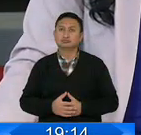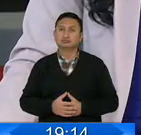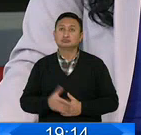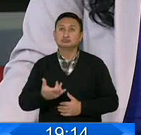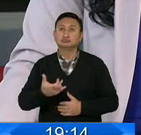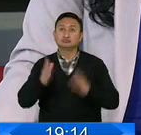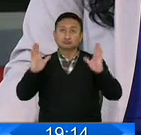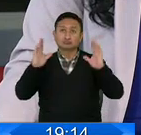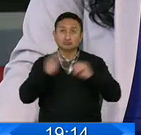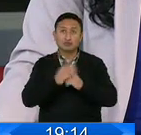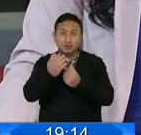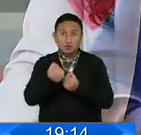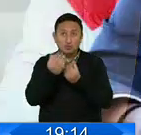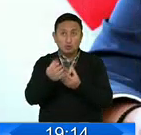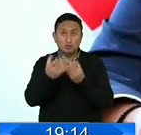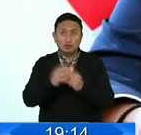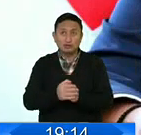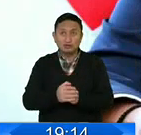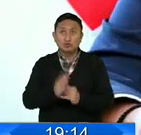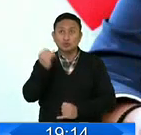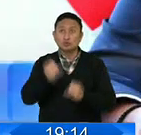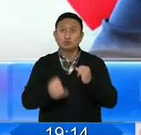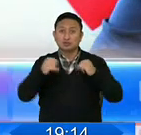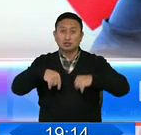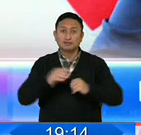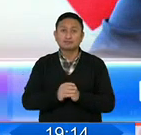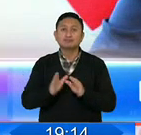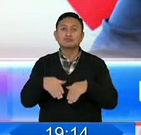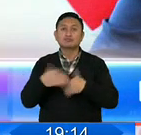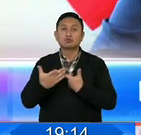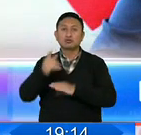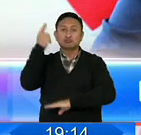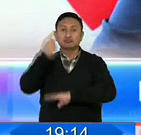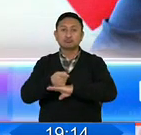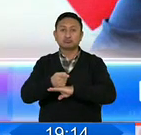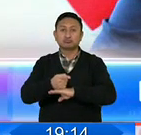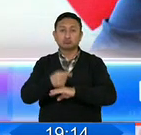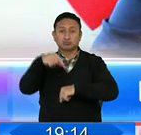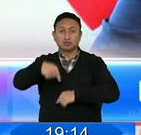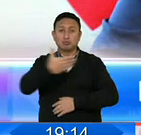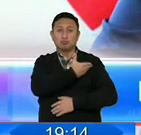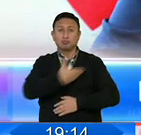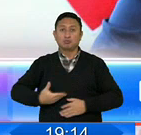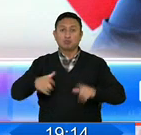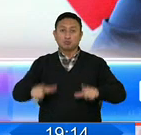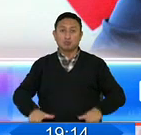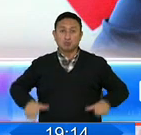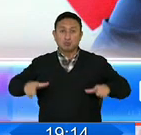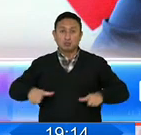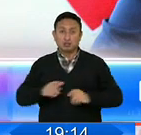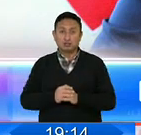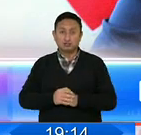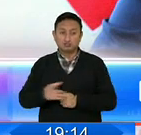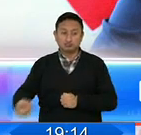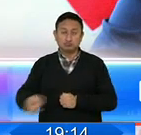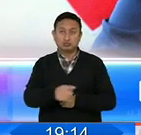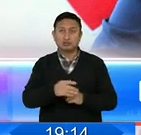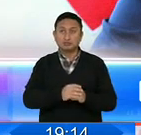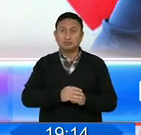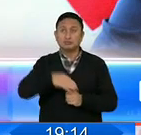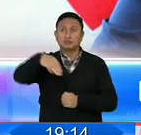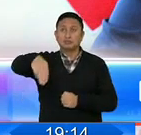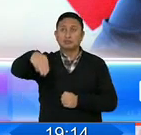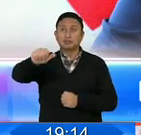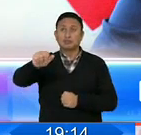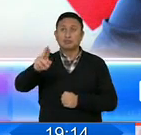Atención, información de última hora. A través de decreto ejecutivo, el presidente Lenín Moreno designó a Mauro